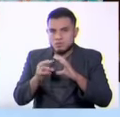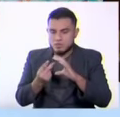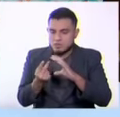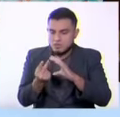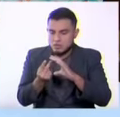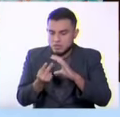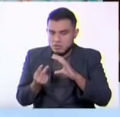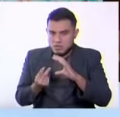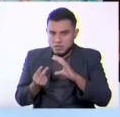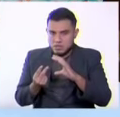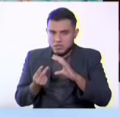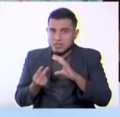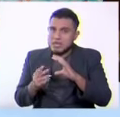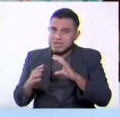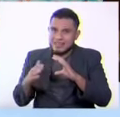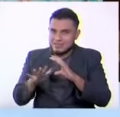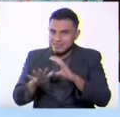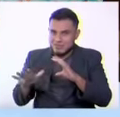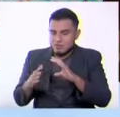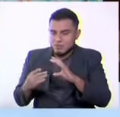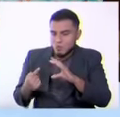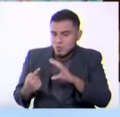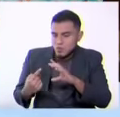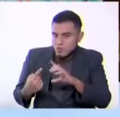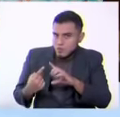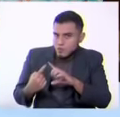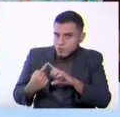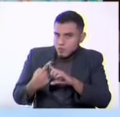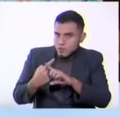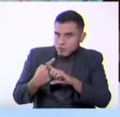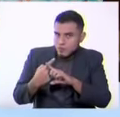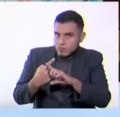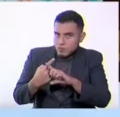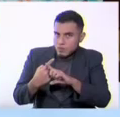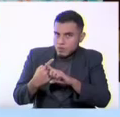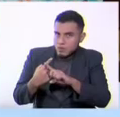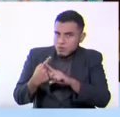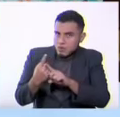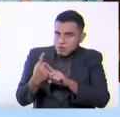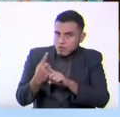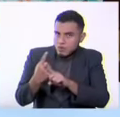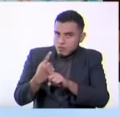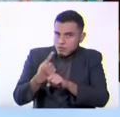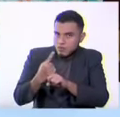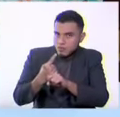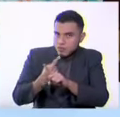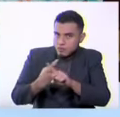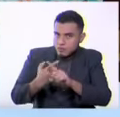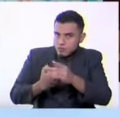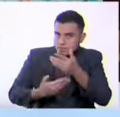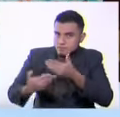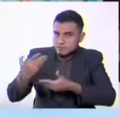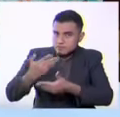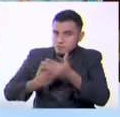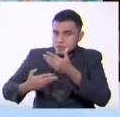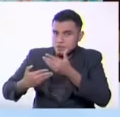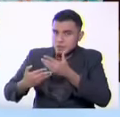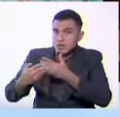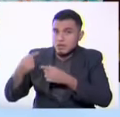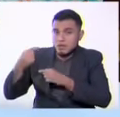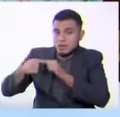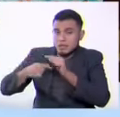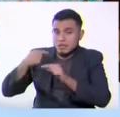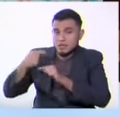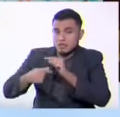se entrecruzan entre sí, cambiando o recombinando su material genético en esos puntos